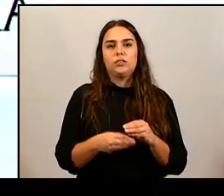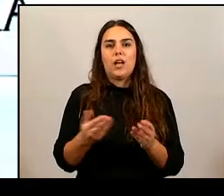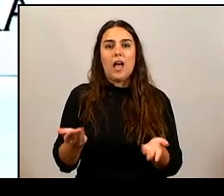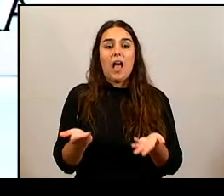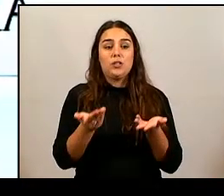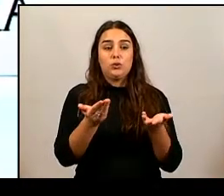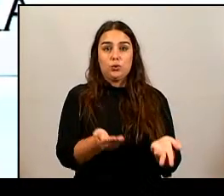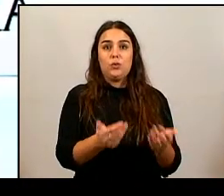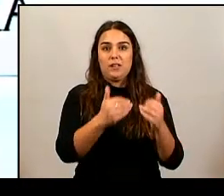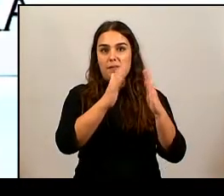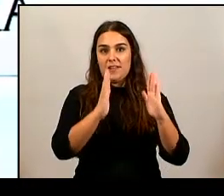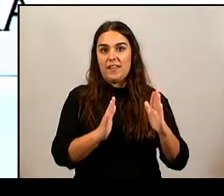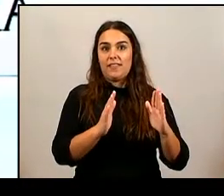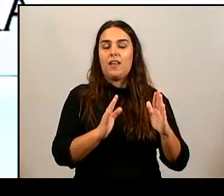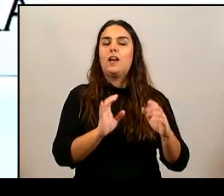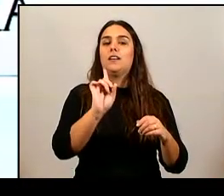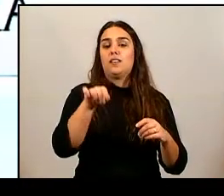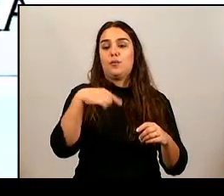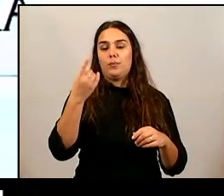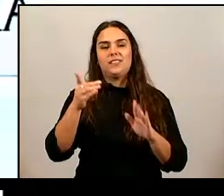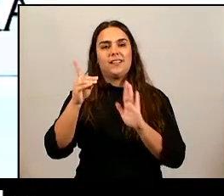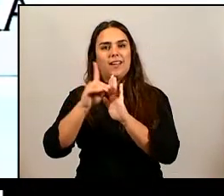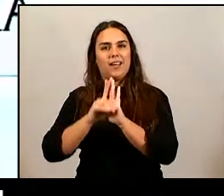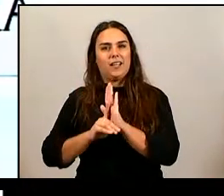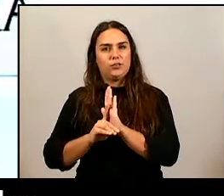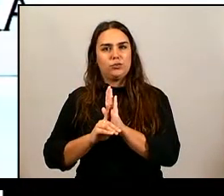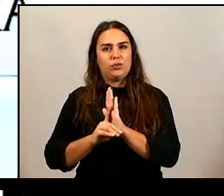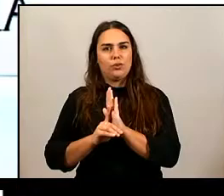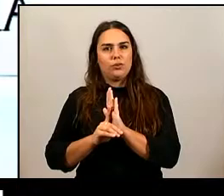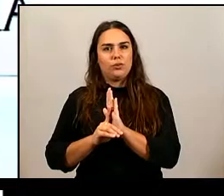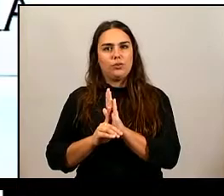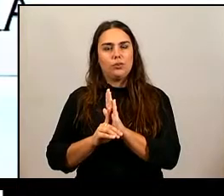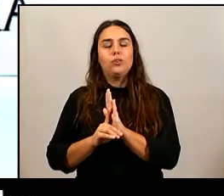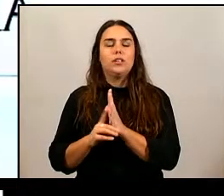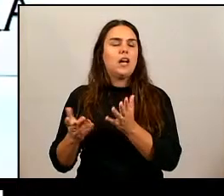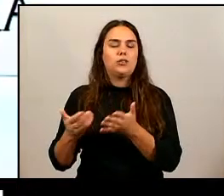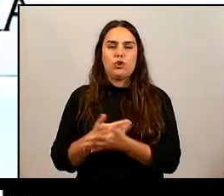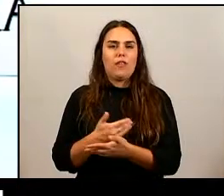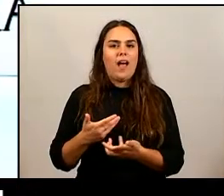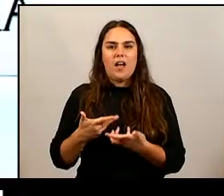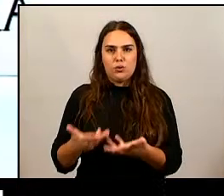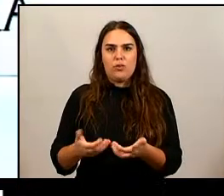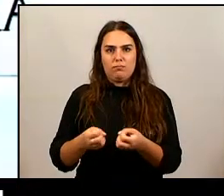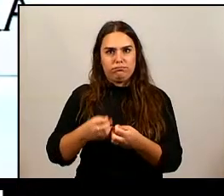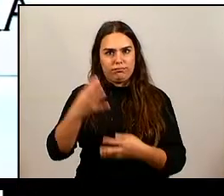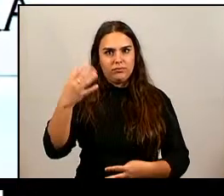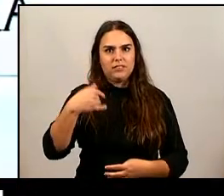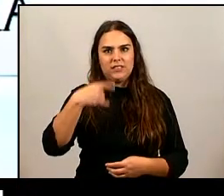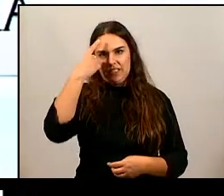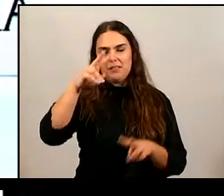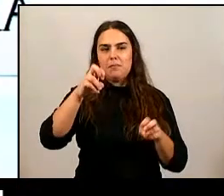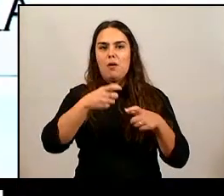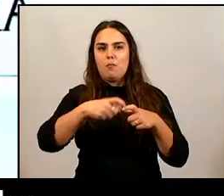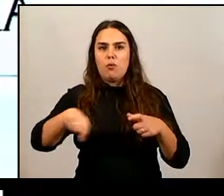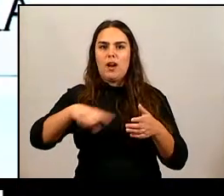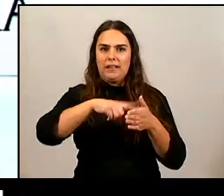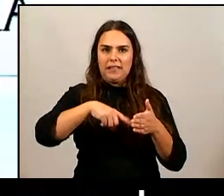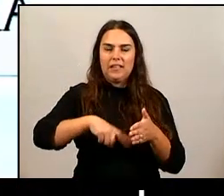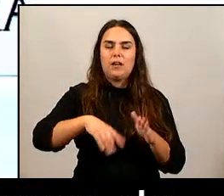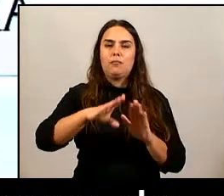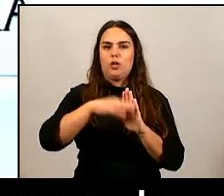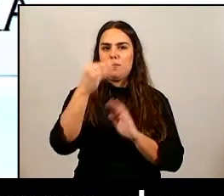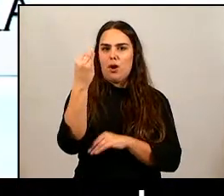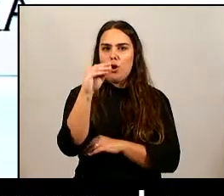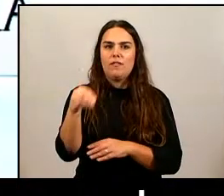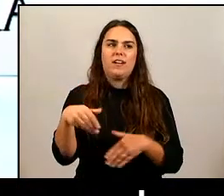a la vivienda y por otro lado el decreto que publica todas las ayudas, que como saben es el bono de alquiler, el programa para jóvenes, el programa de ayuda al